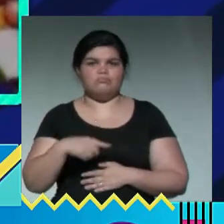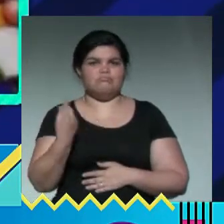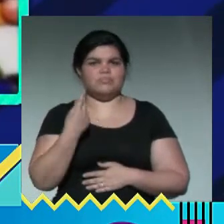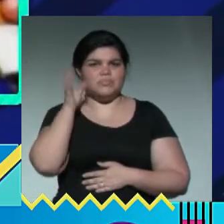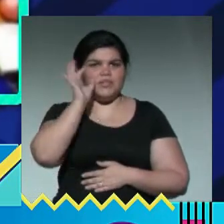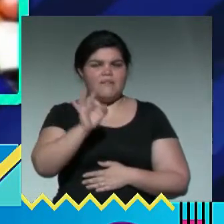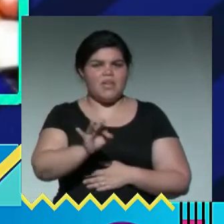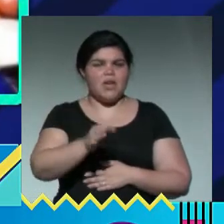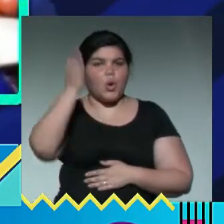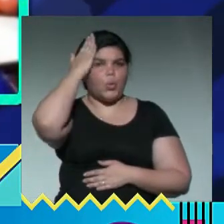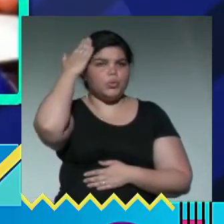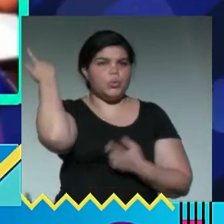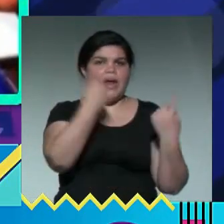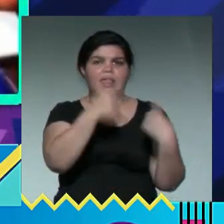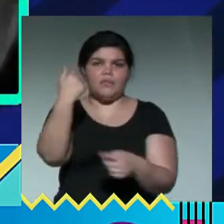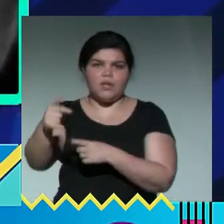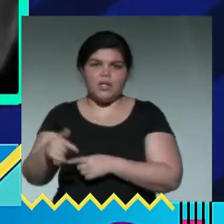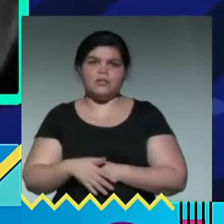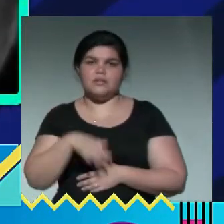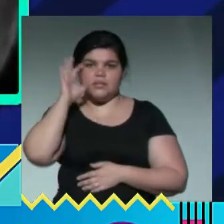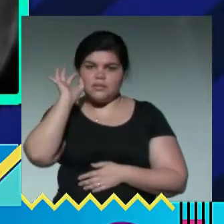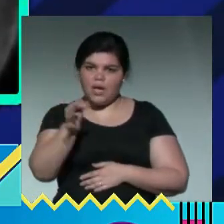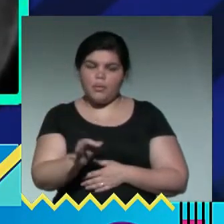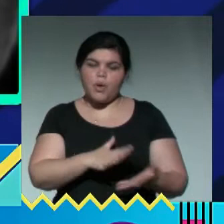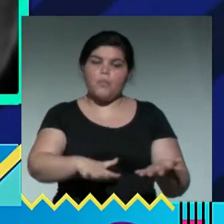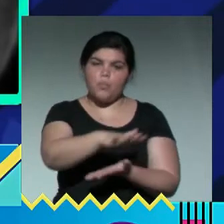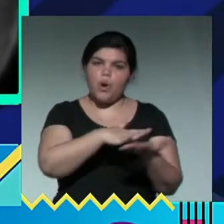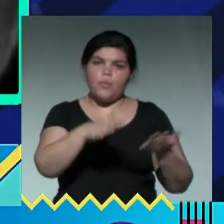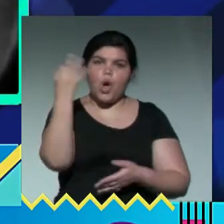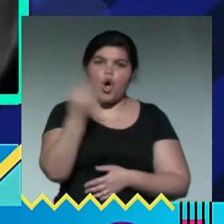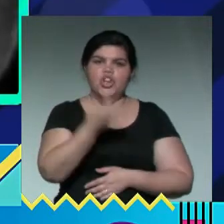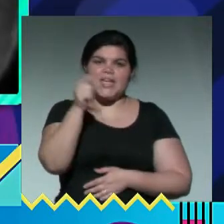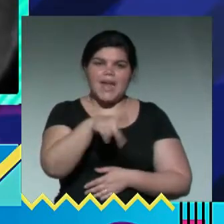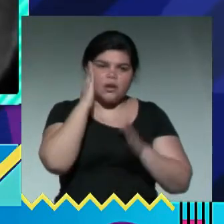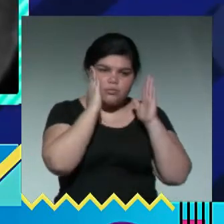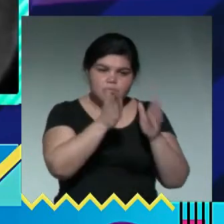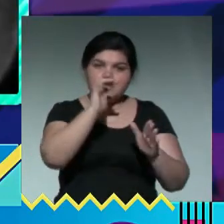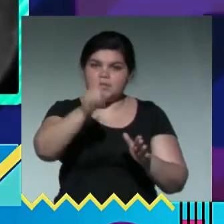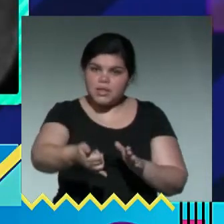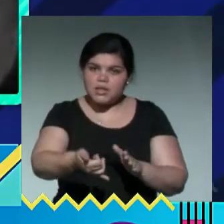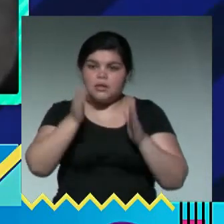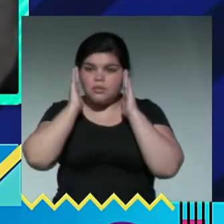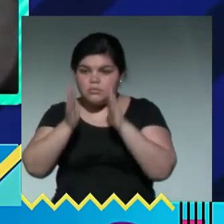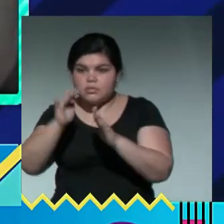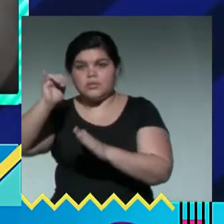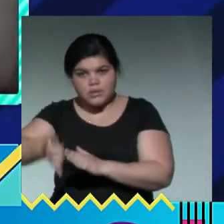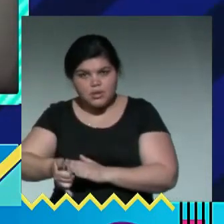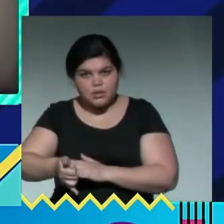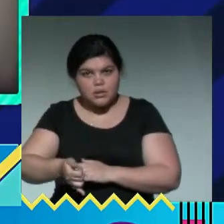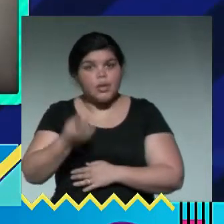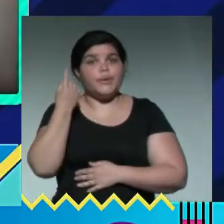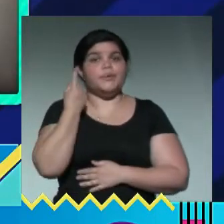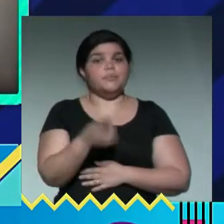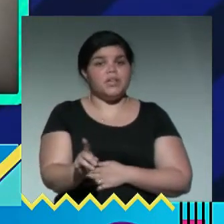cultural atiende esta diversidad de los pueblos originarios, pero también entiendo que debe tomar en cuenta